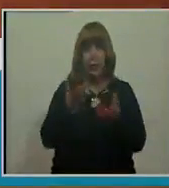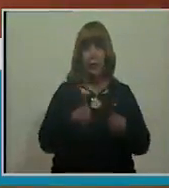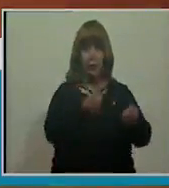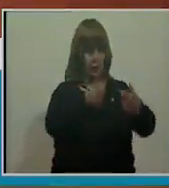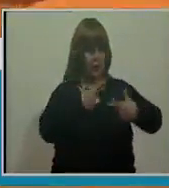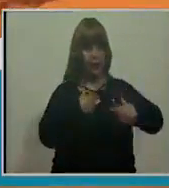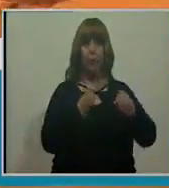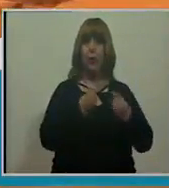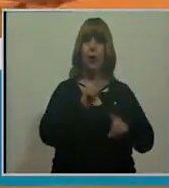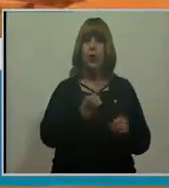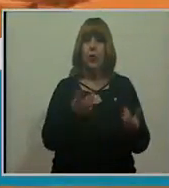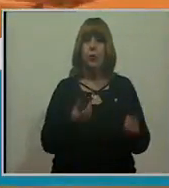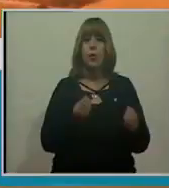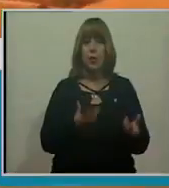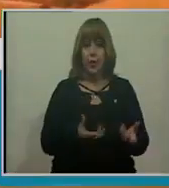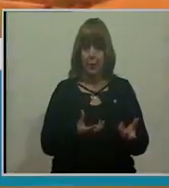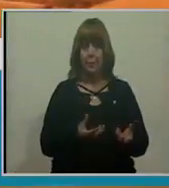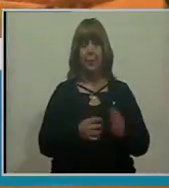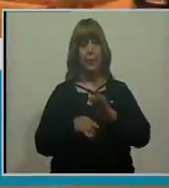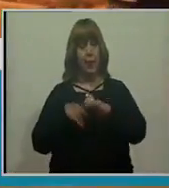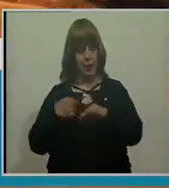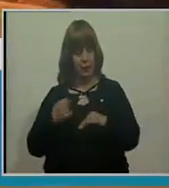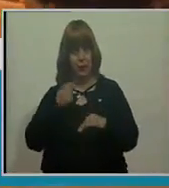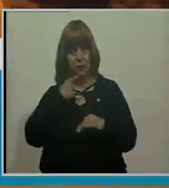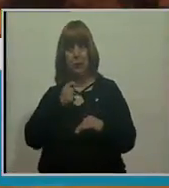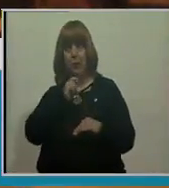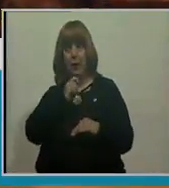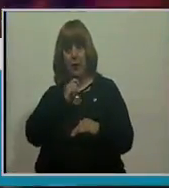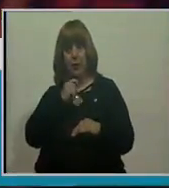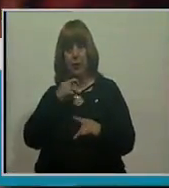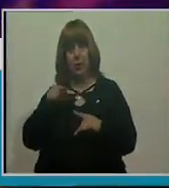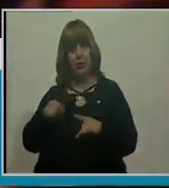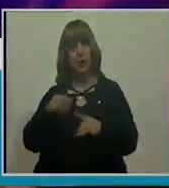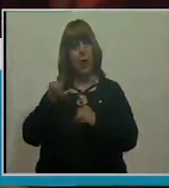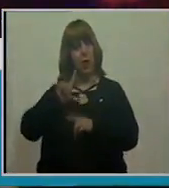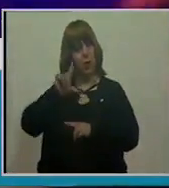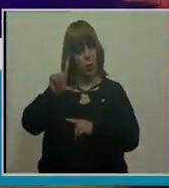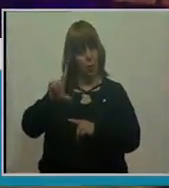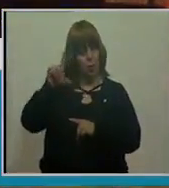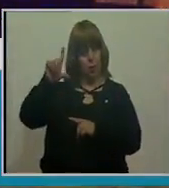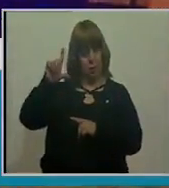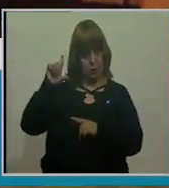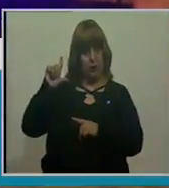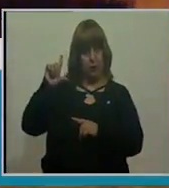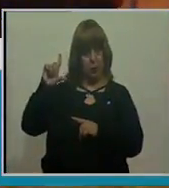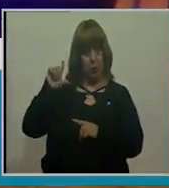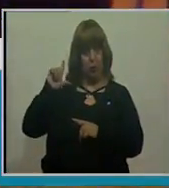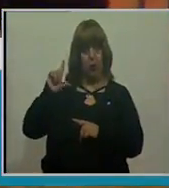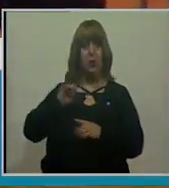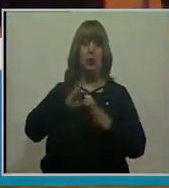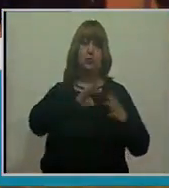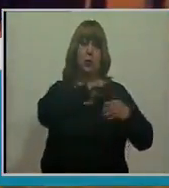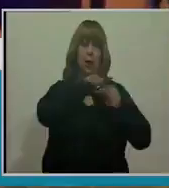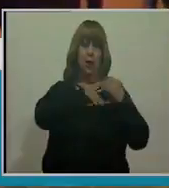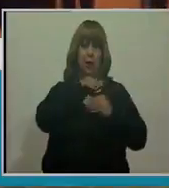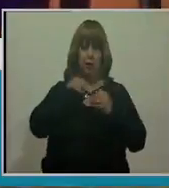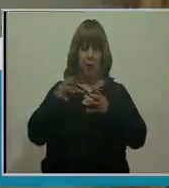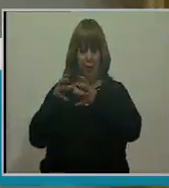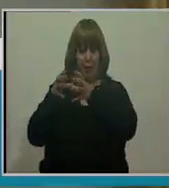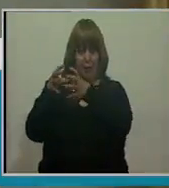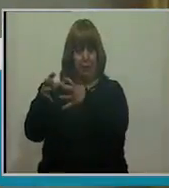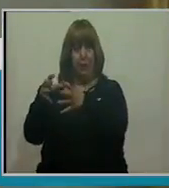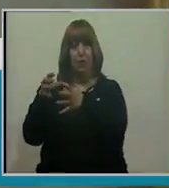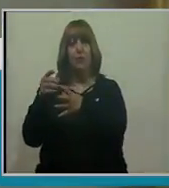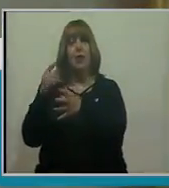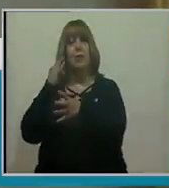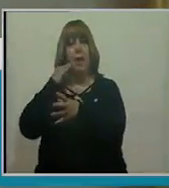más que eso. Previo al intento de usurpación, este lunes, las familias estafadas estuvieron en el municipio de Maipú. Este grupo el día de